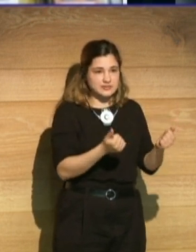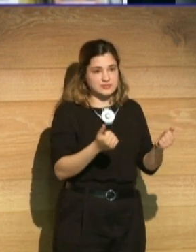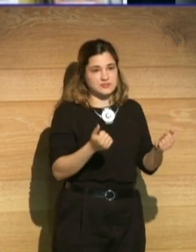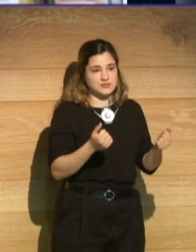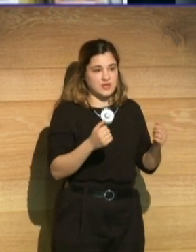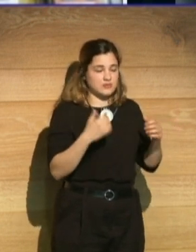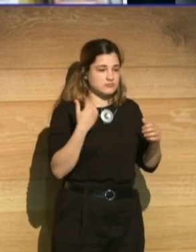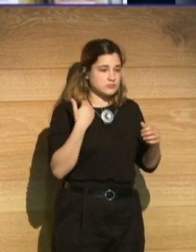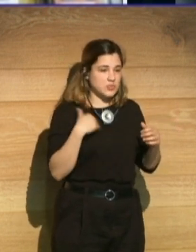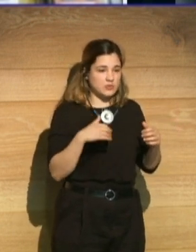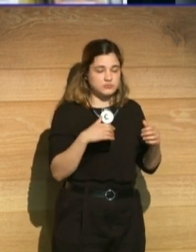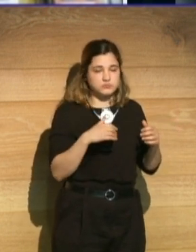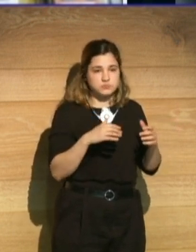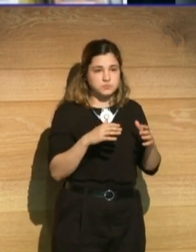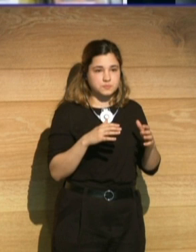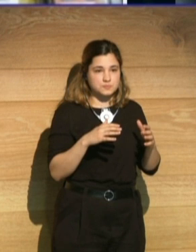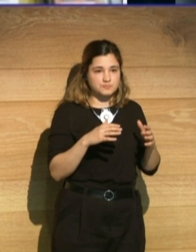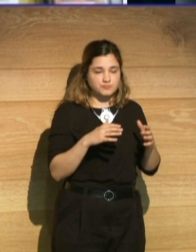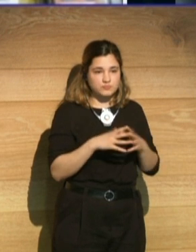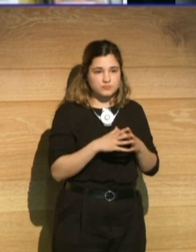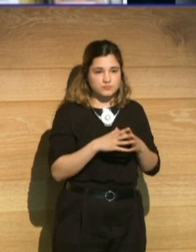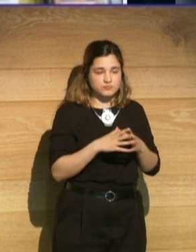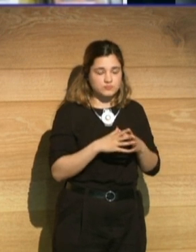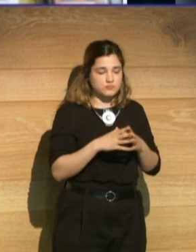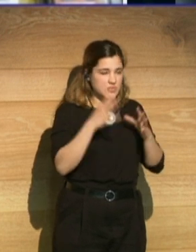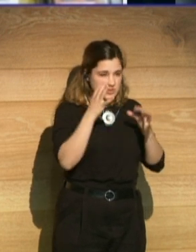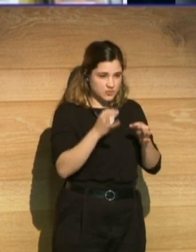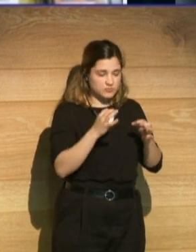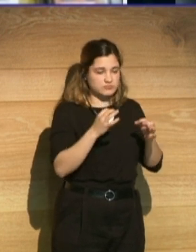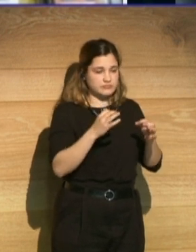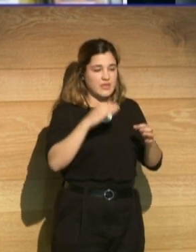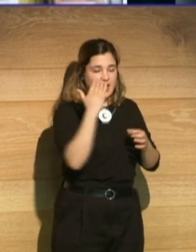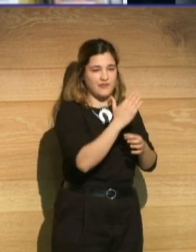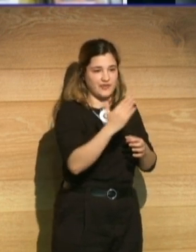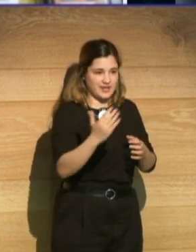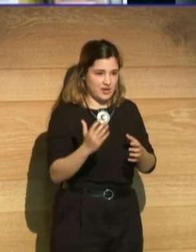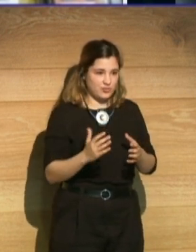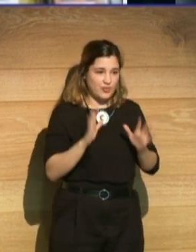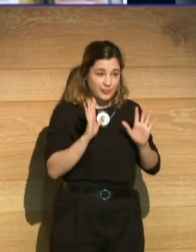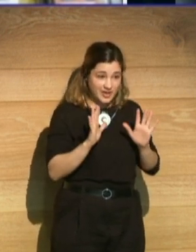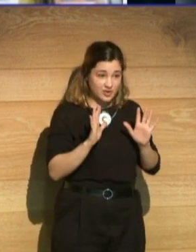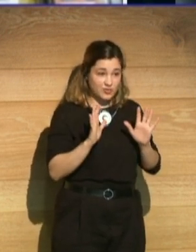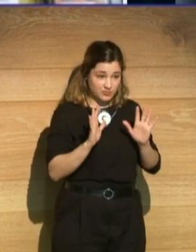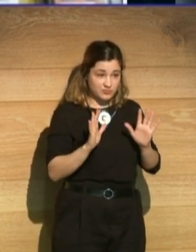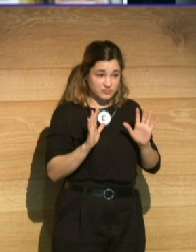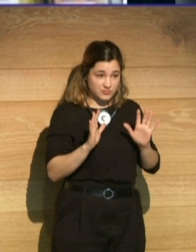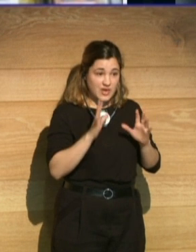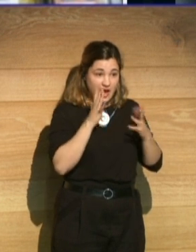así. Seguro que han sido de alguna forma afectados negativamente, pero ahora van